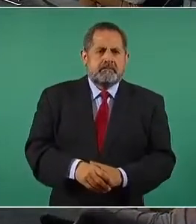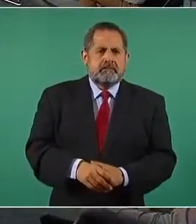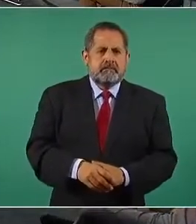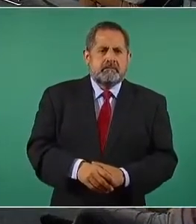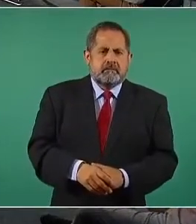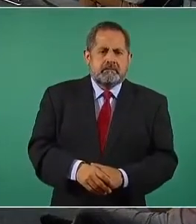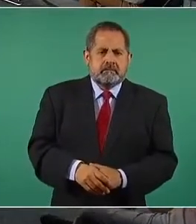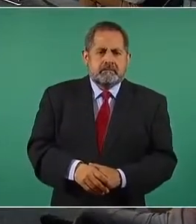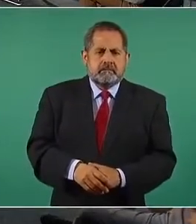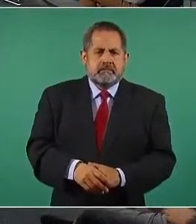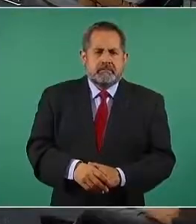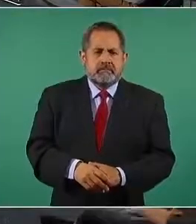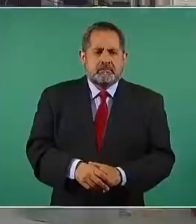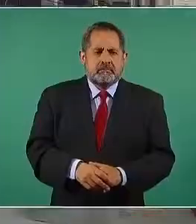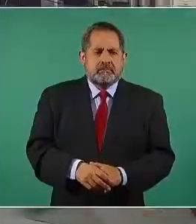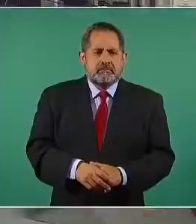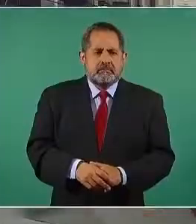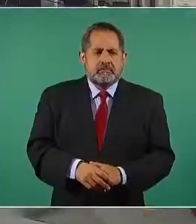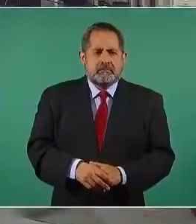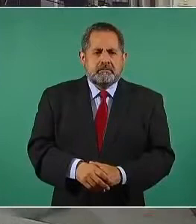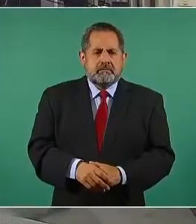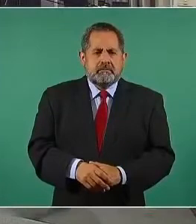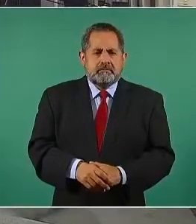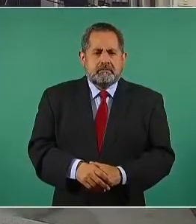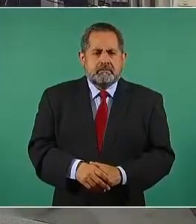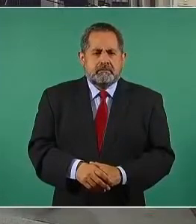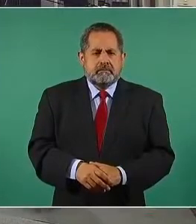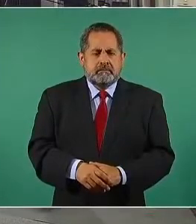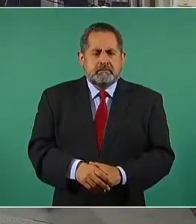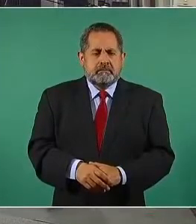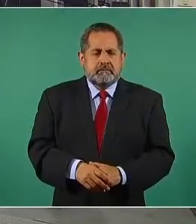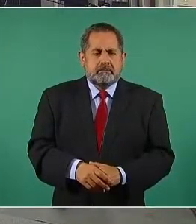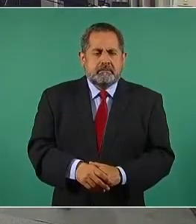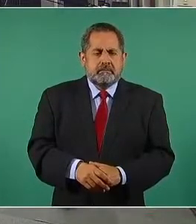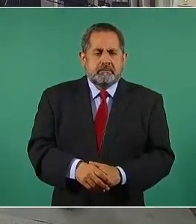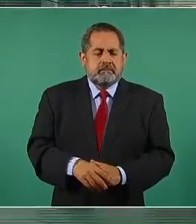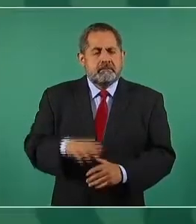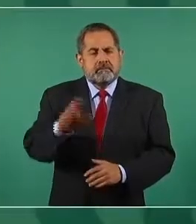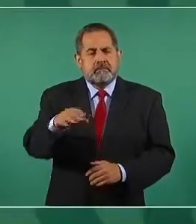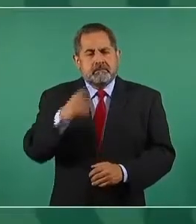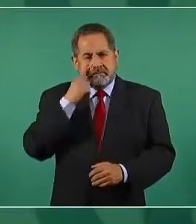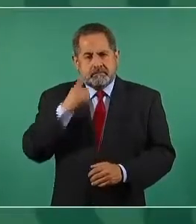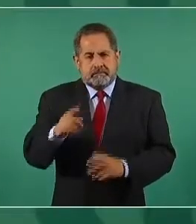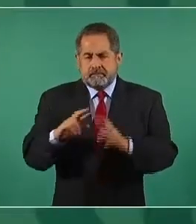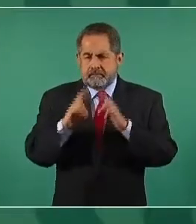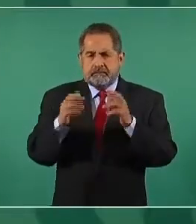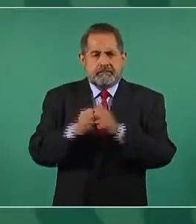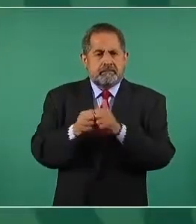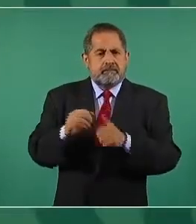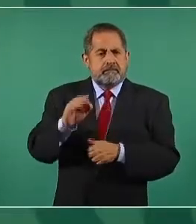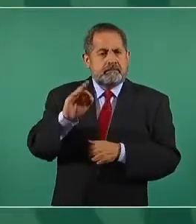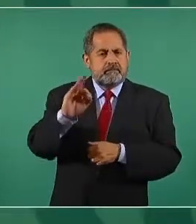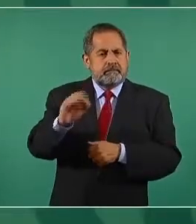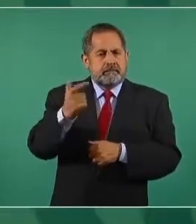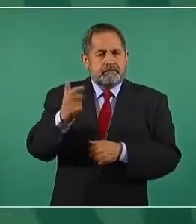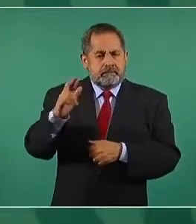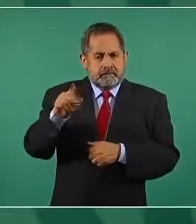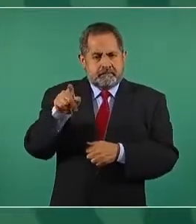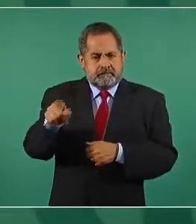fiscal Alejandro Gertz el lunes. Si nos puede comentar. Miren, la reunión con el fiscal y la